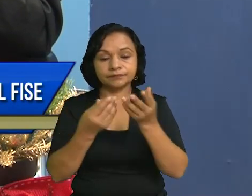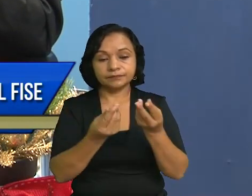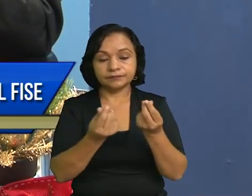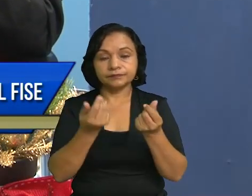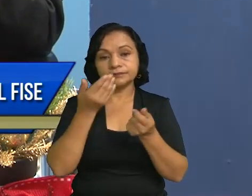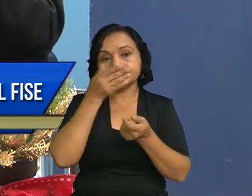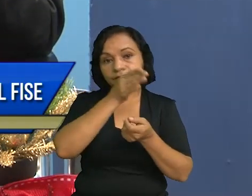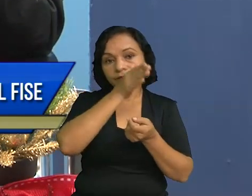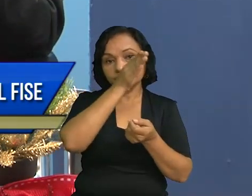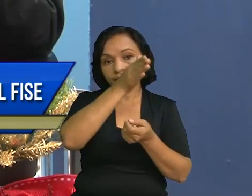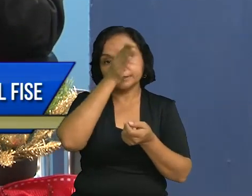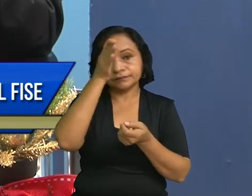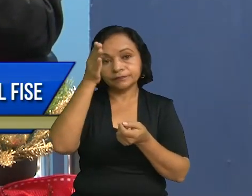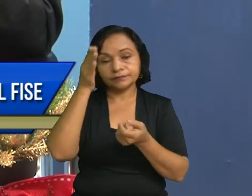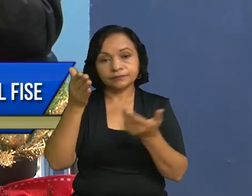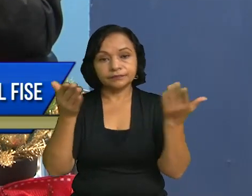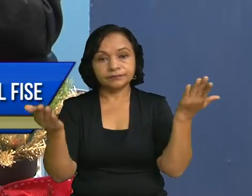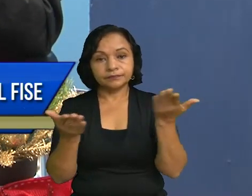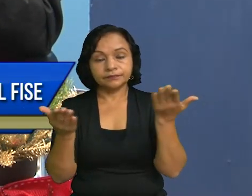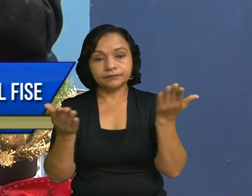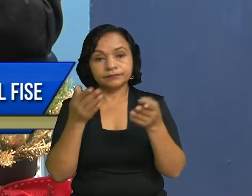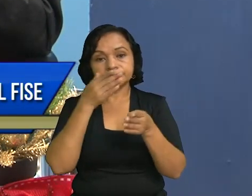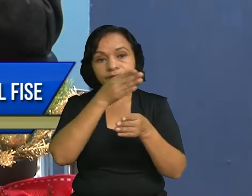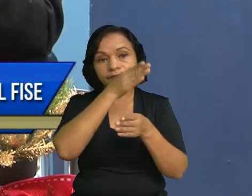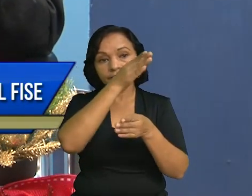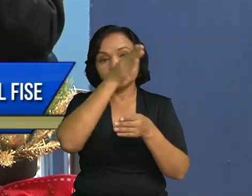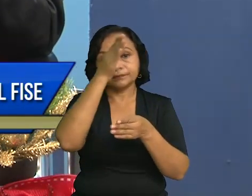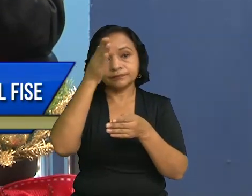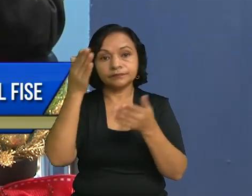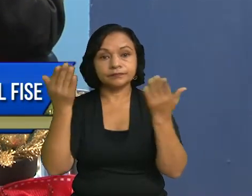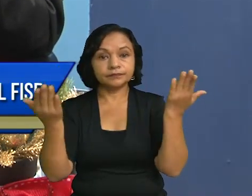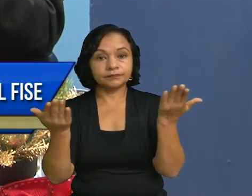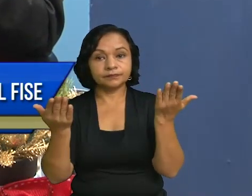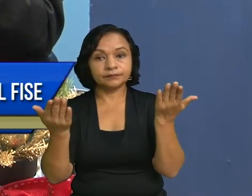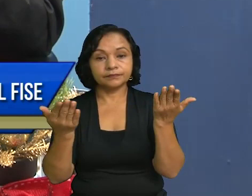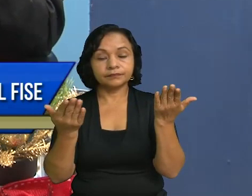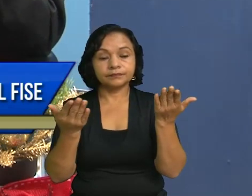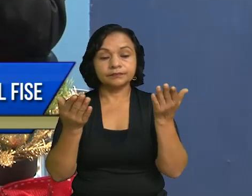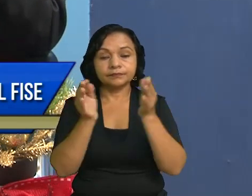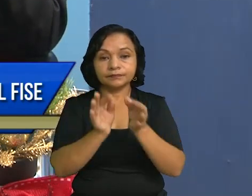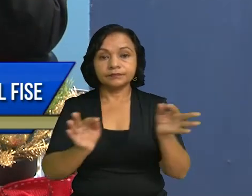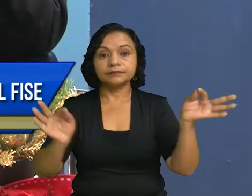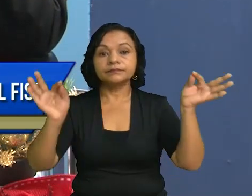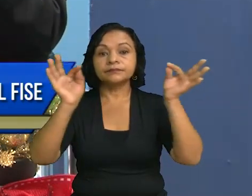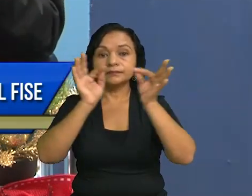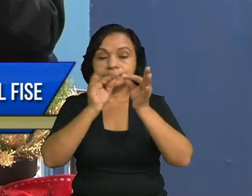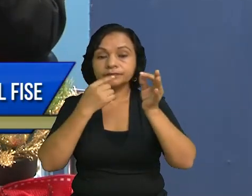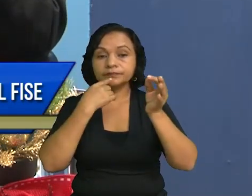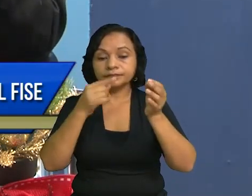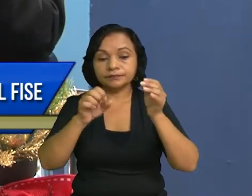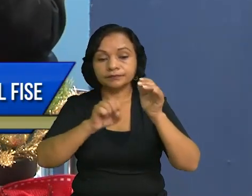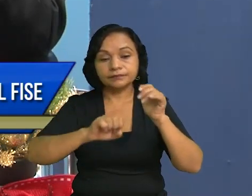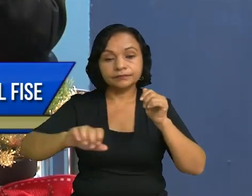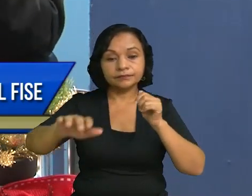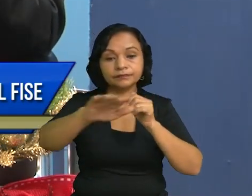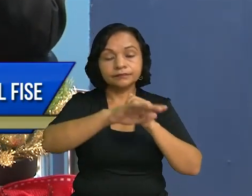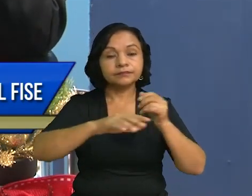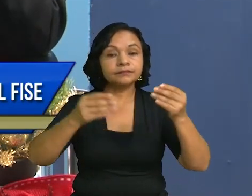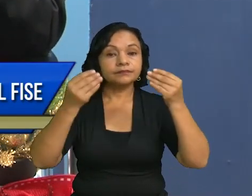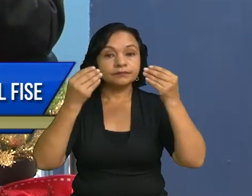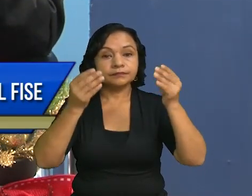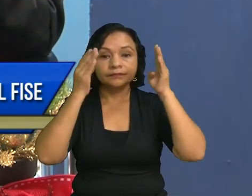gestión en el modelo de gestión territorial y el énfasis que le damos es social con alto